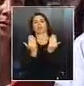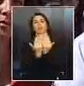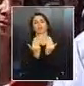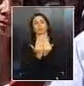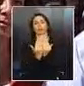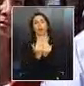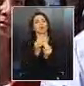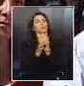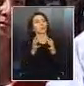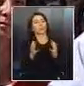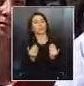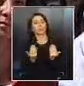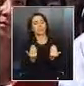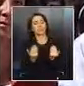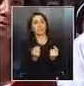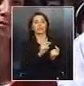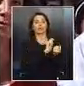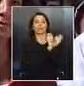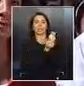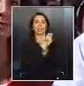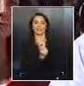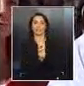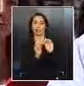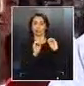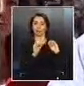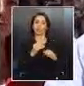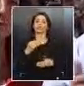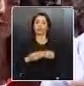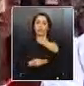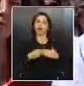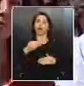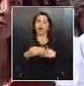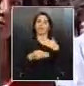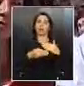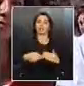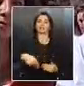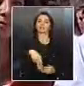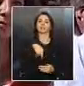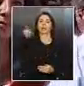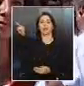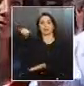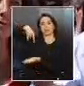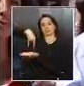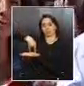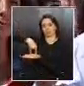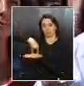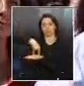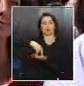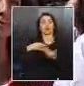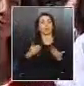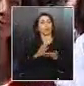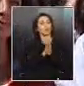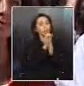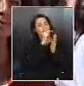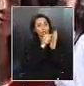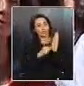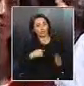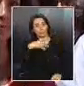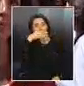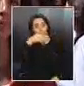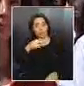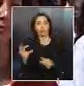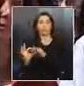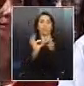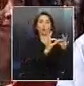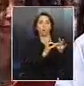que la reforma educacional Avance en nuestro congreso por todo eso Unidos